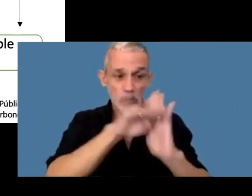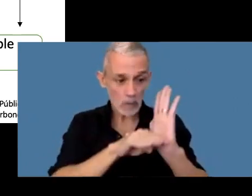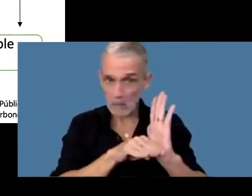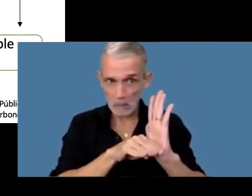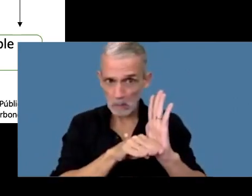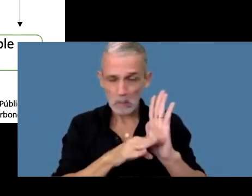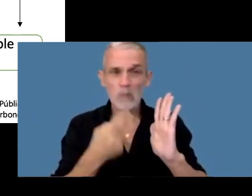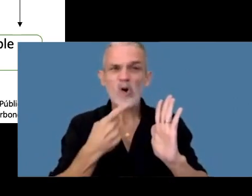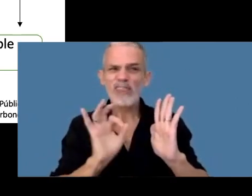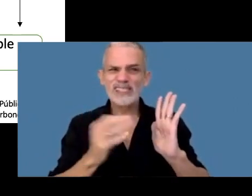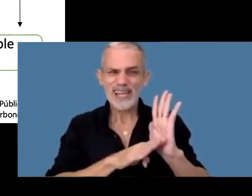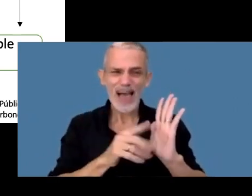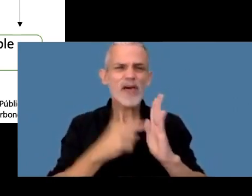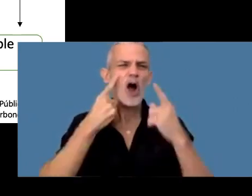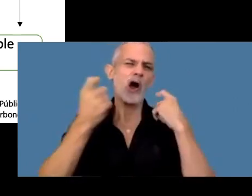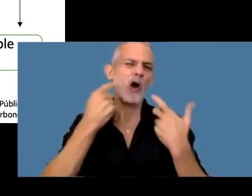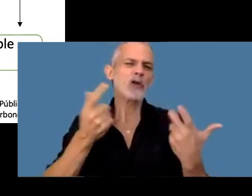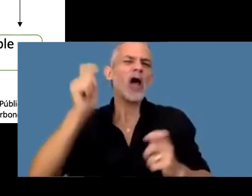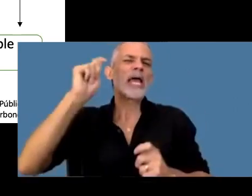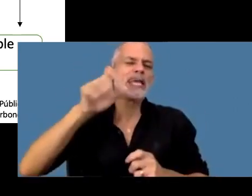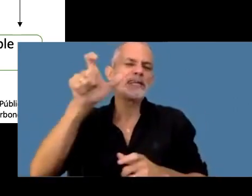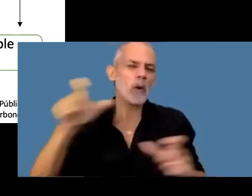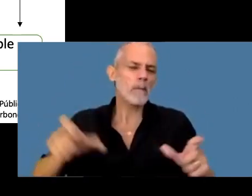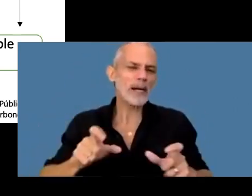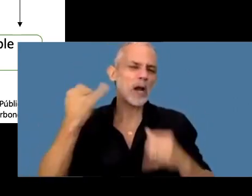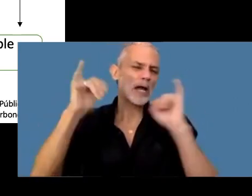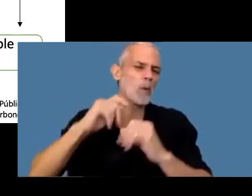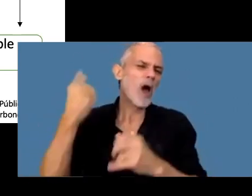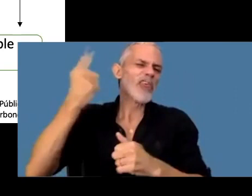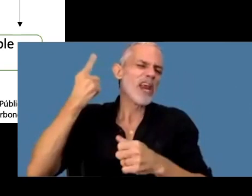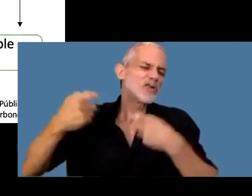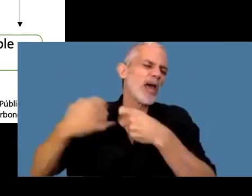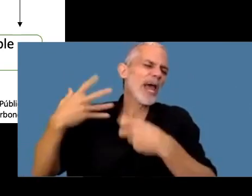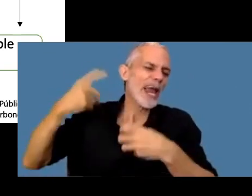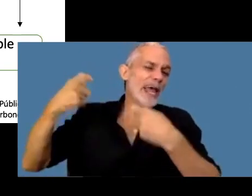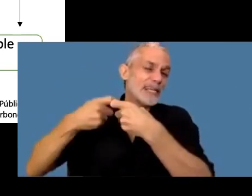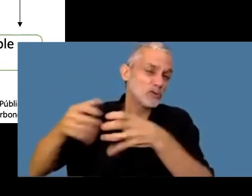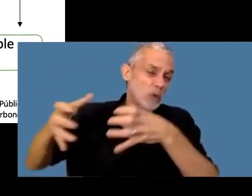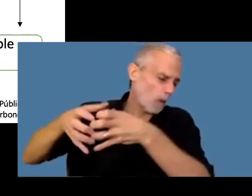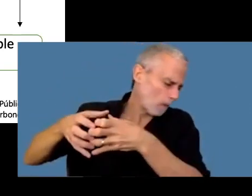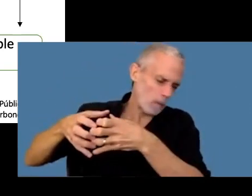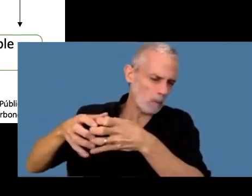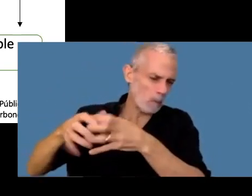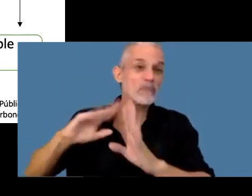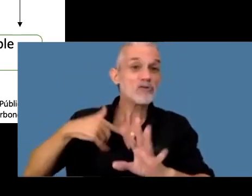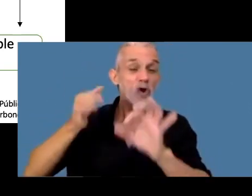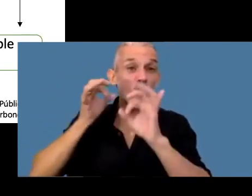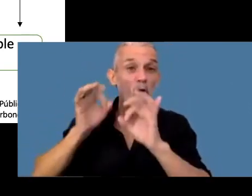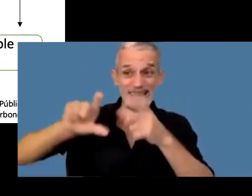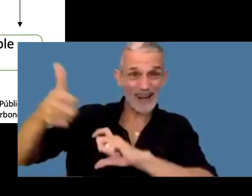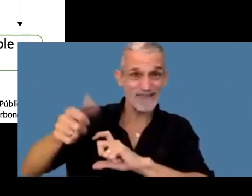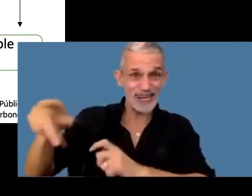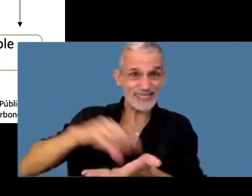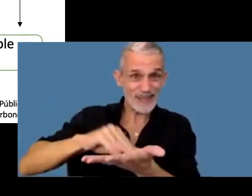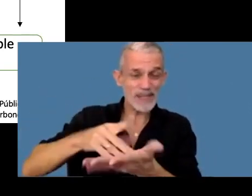momento controla quiénes son los accionistas, directores, gerentes, socios principales del sujeto a quien yo le estoy transfiriendo el inmueble. De